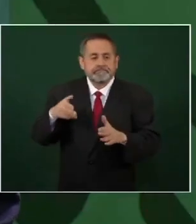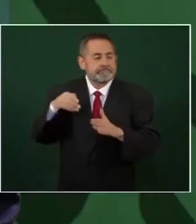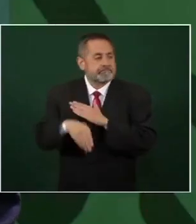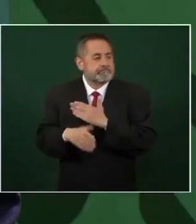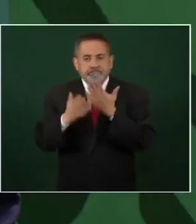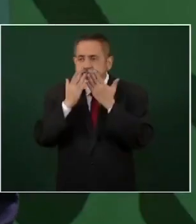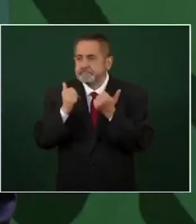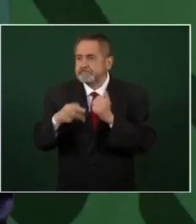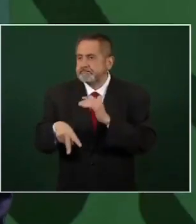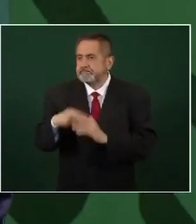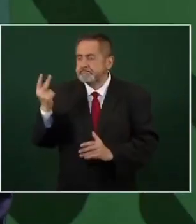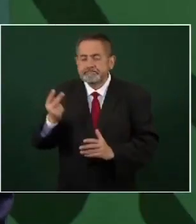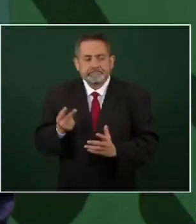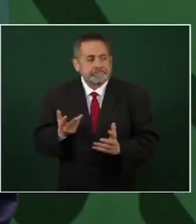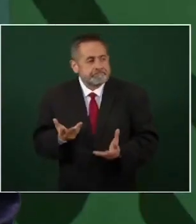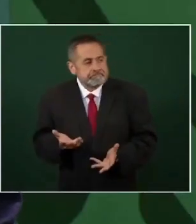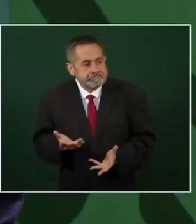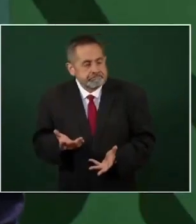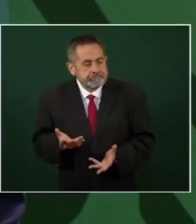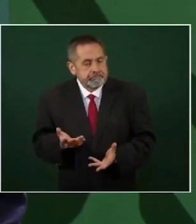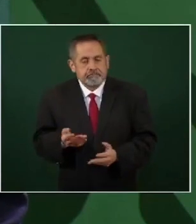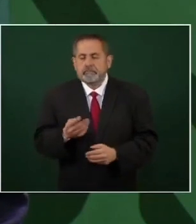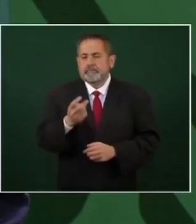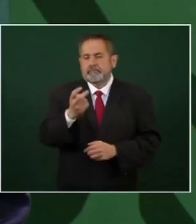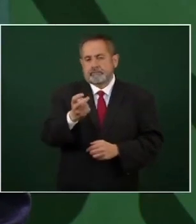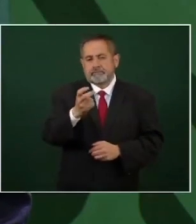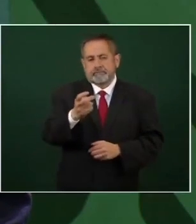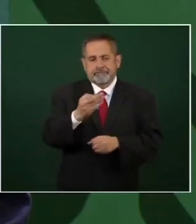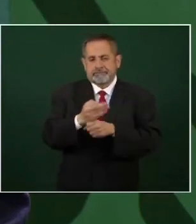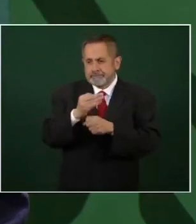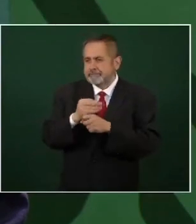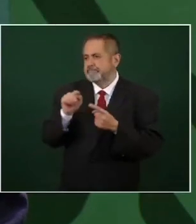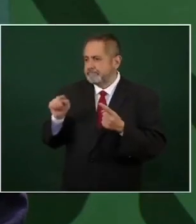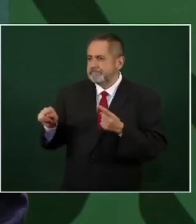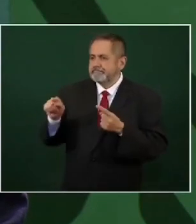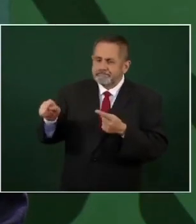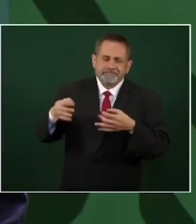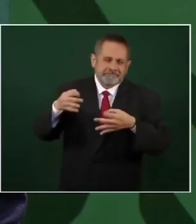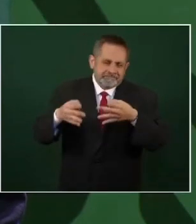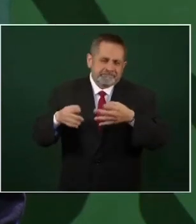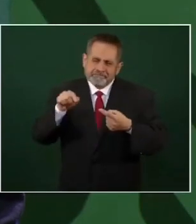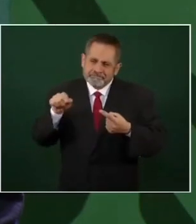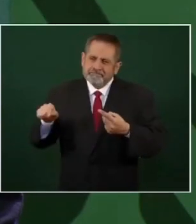Entonces, hay estos casos, muchos casos.